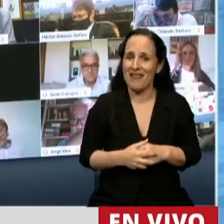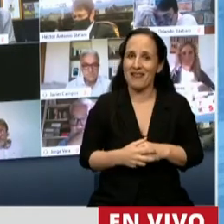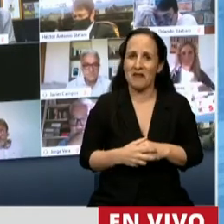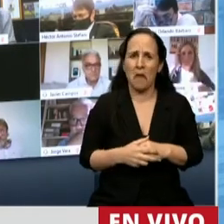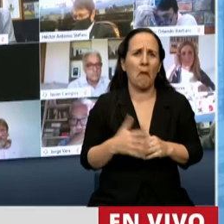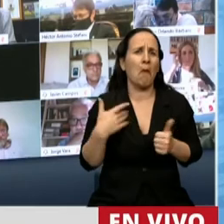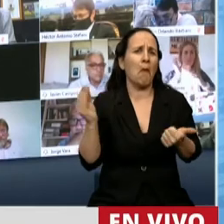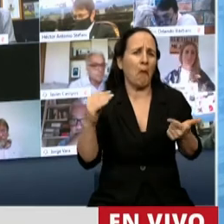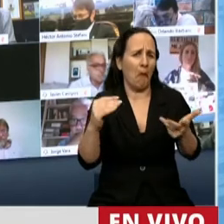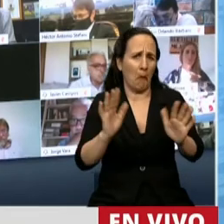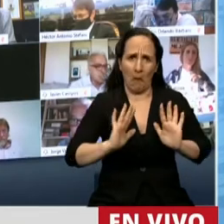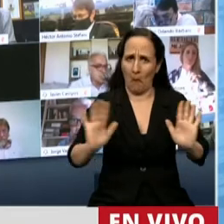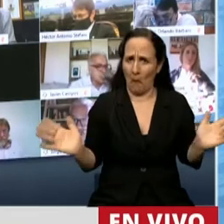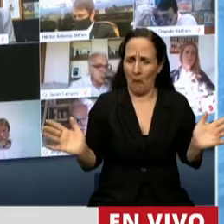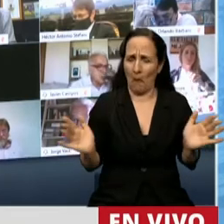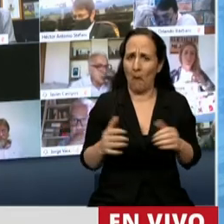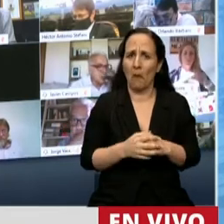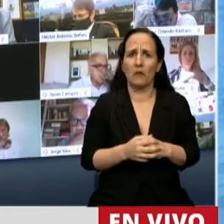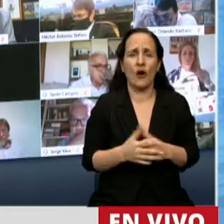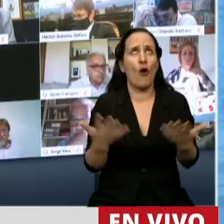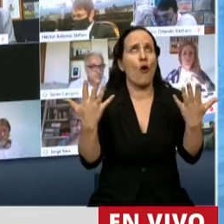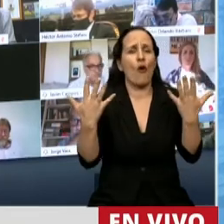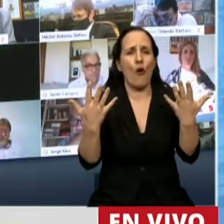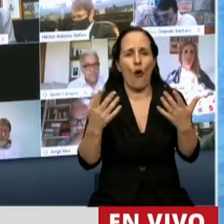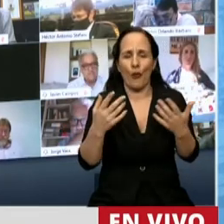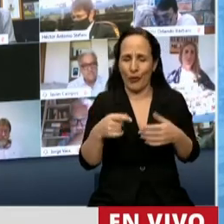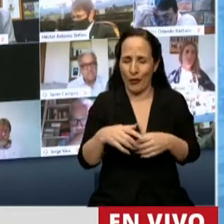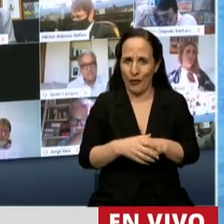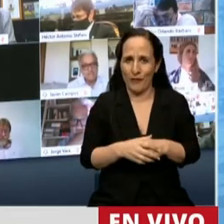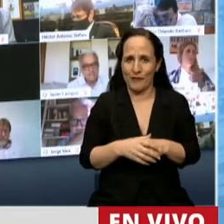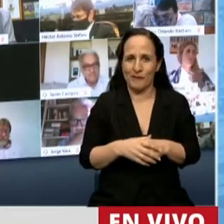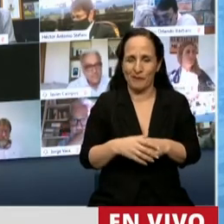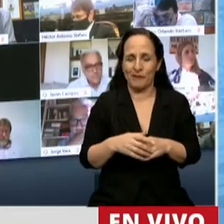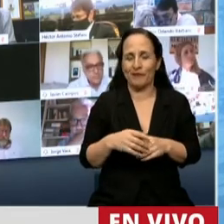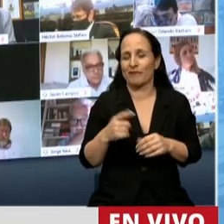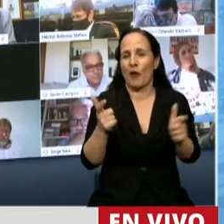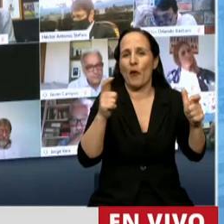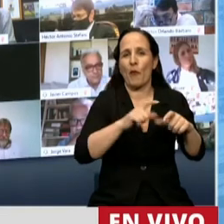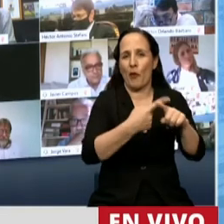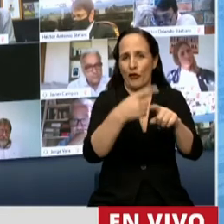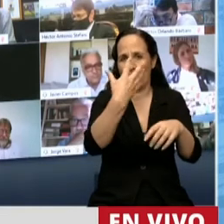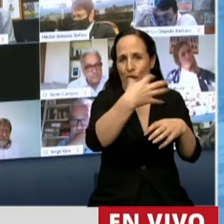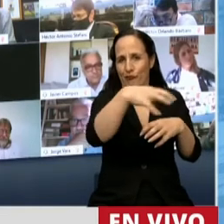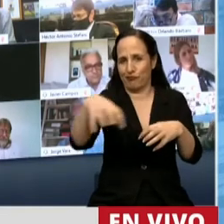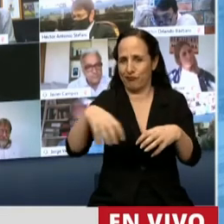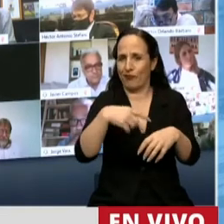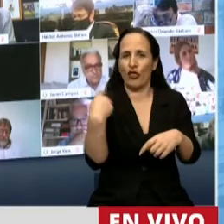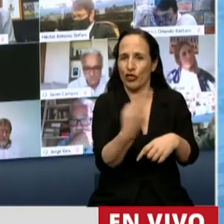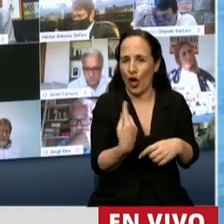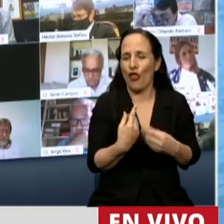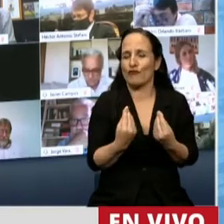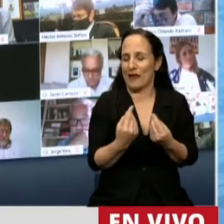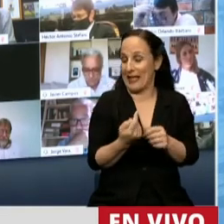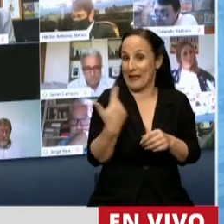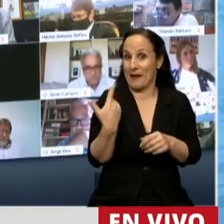otro particular, presidente, obviamente la intención que nos acompañen todos los bloques, agregando que